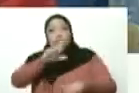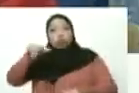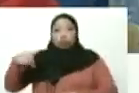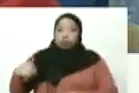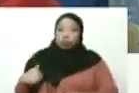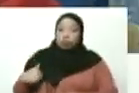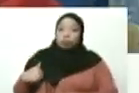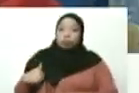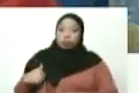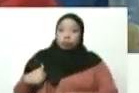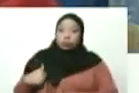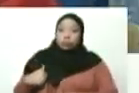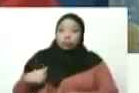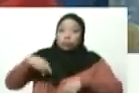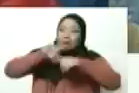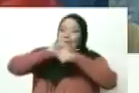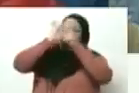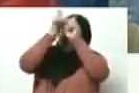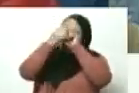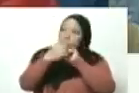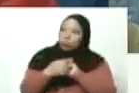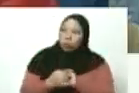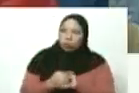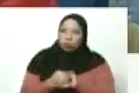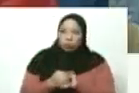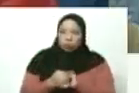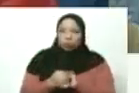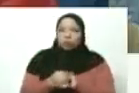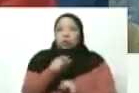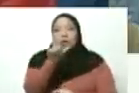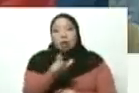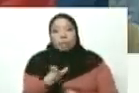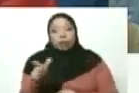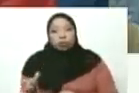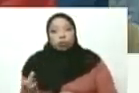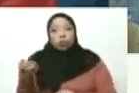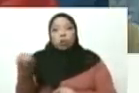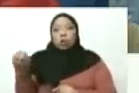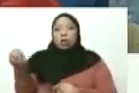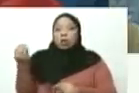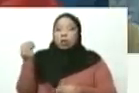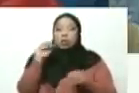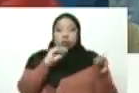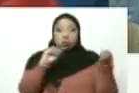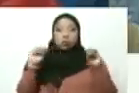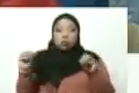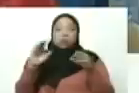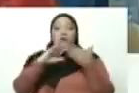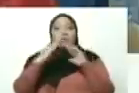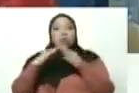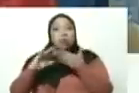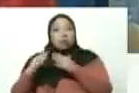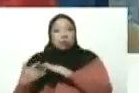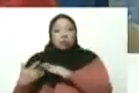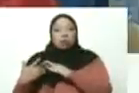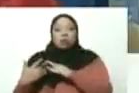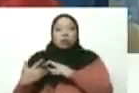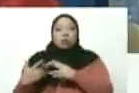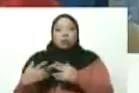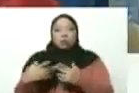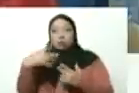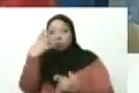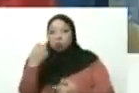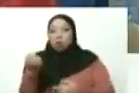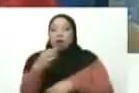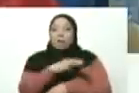todo cambio los usuarios empezaron a tener y los denunciantes de la comunidad en general mayor confianza en